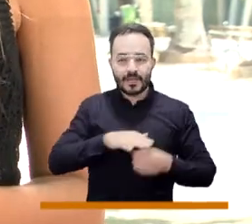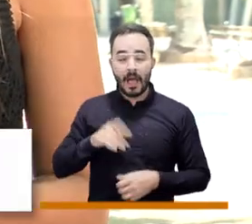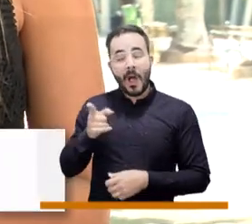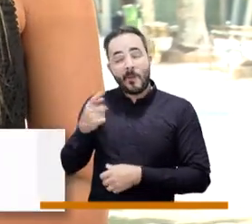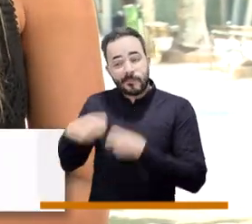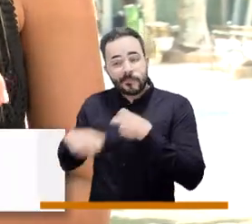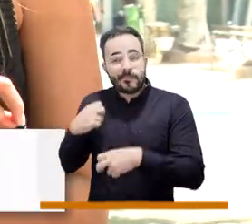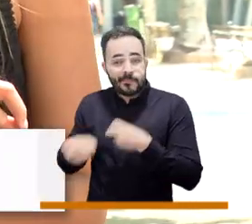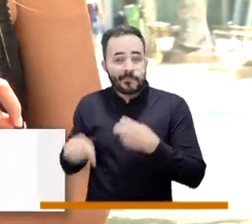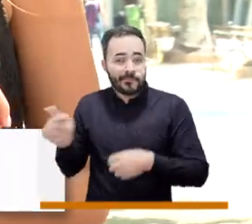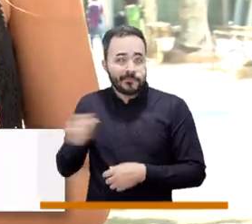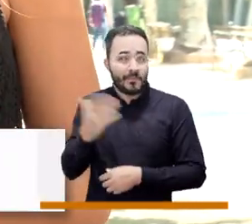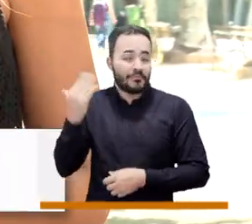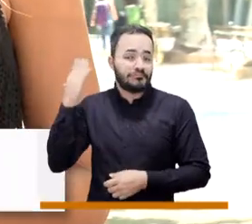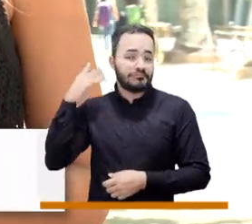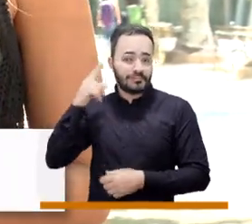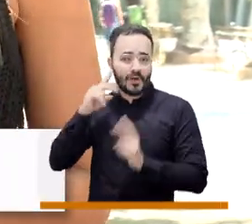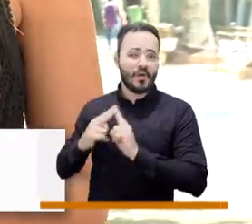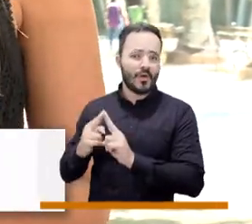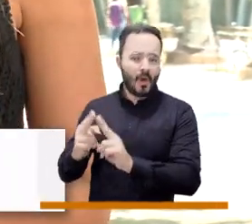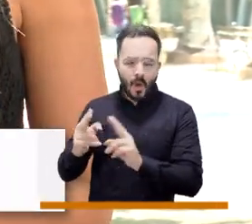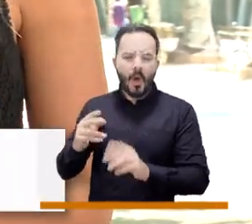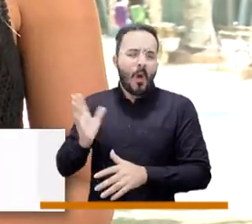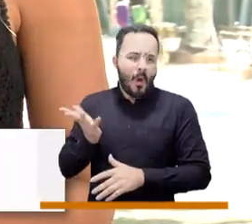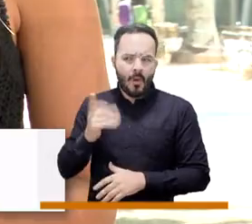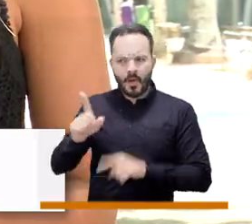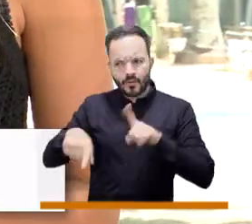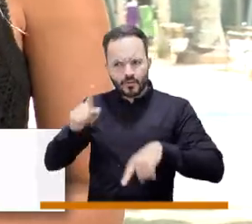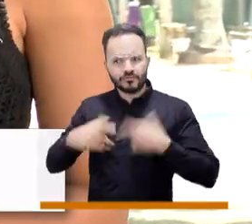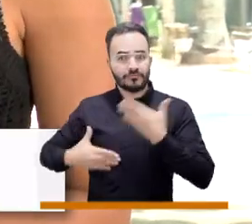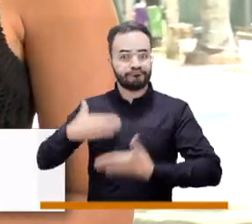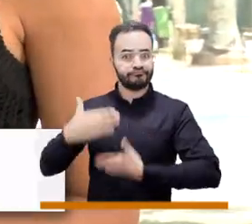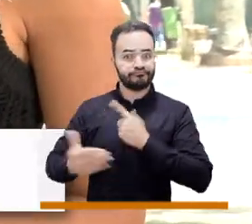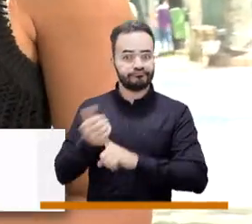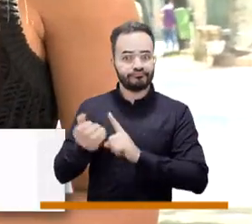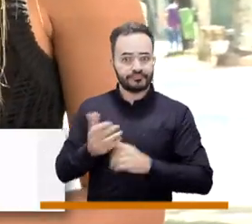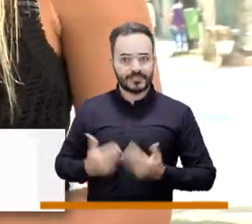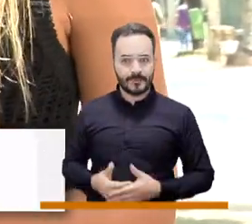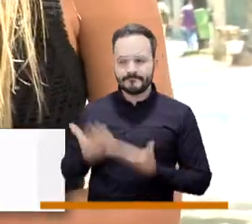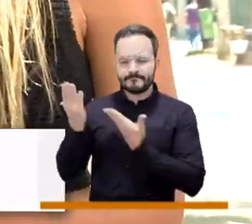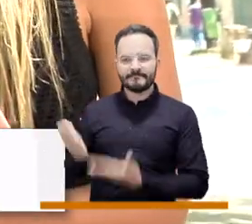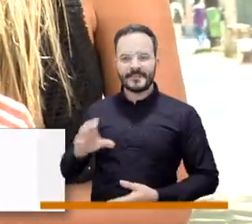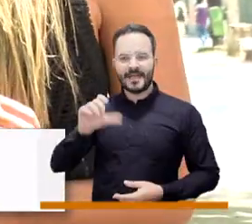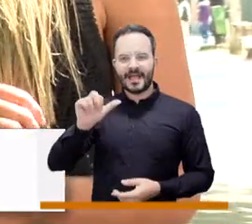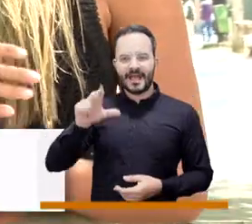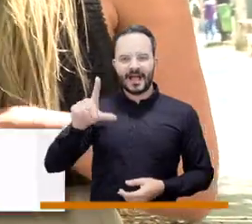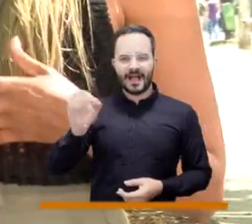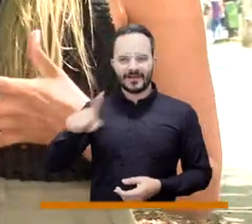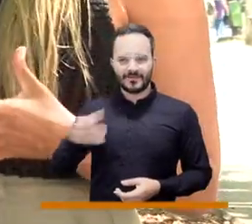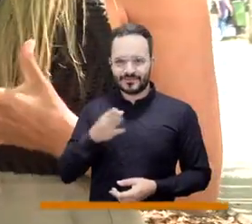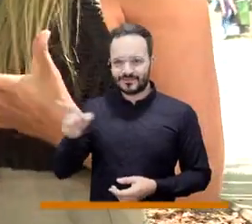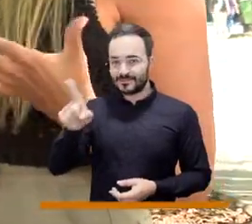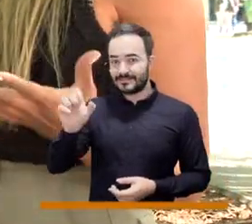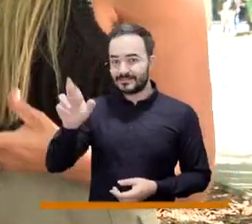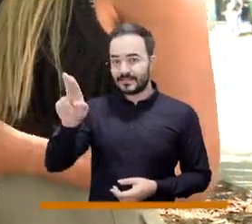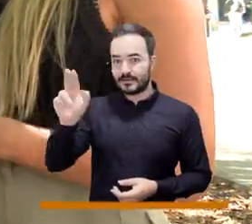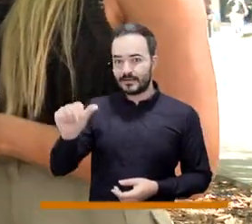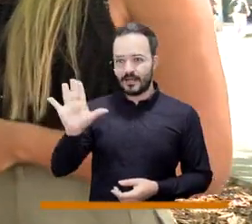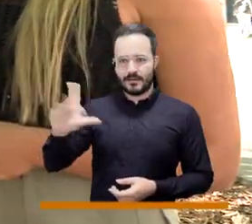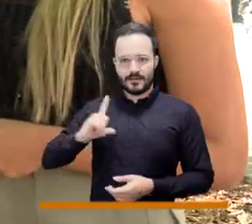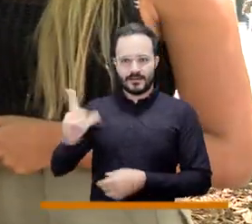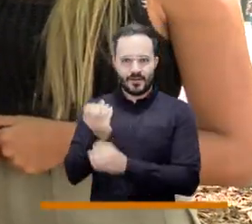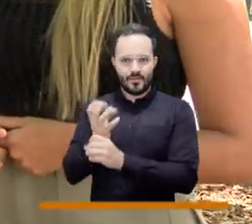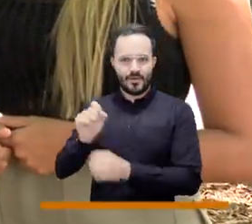pero también avances muy importantes. De esto vamos a hablar con Carlos Serna, líder de la Comuna 11, que nos va a contar más.